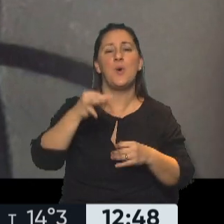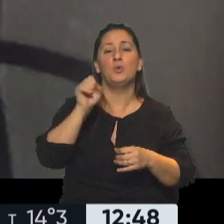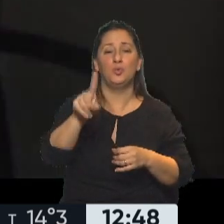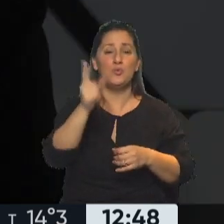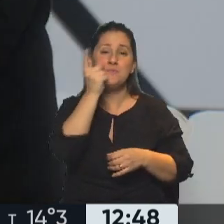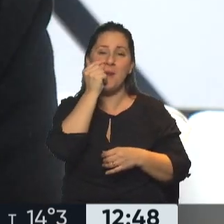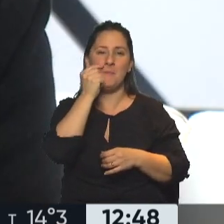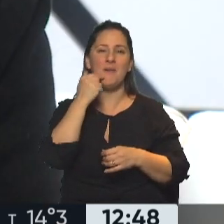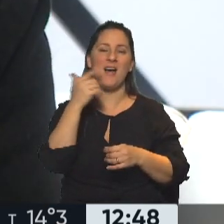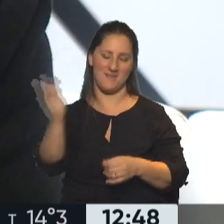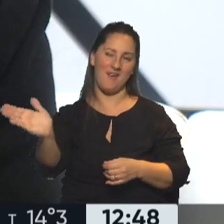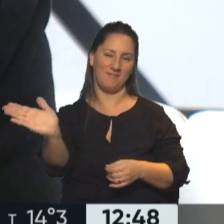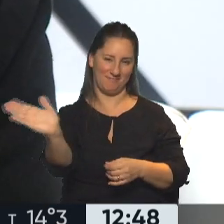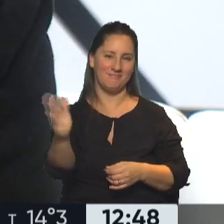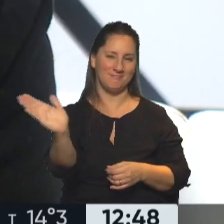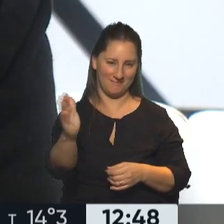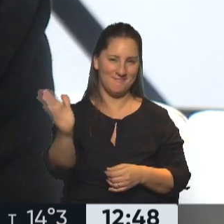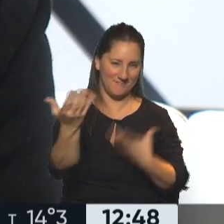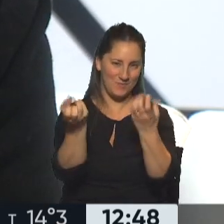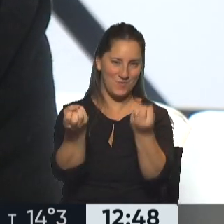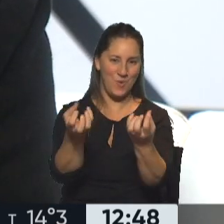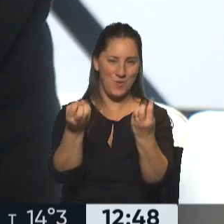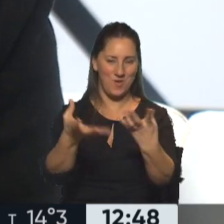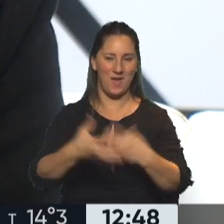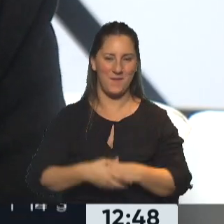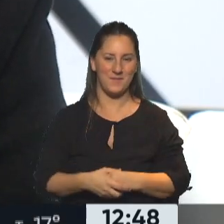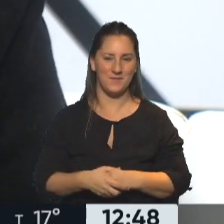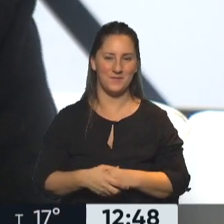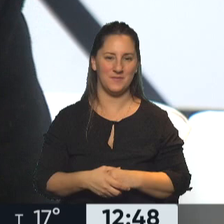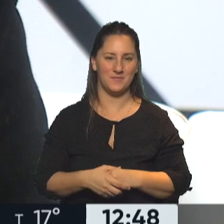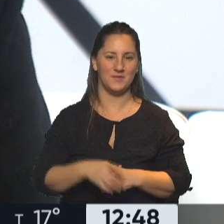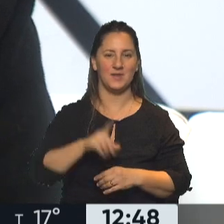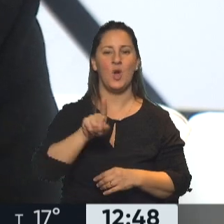Sí, sí, ¿qué va a ser? Sí, sí. Otro pobre en la